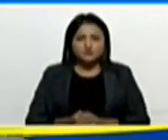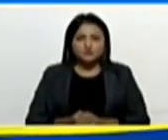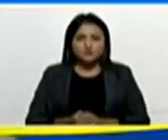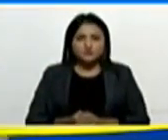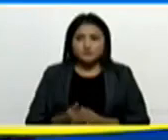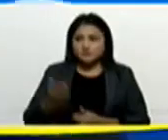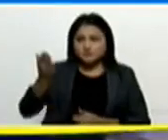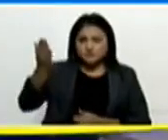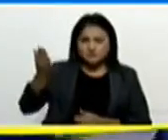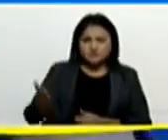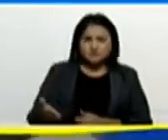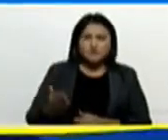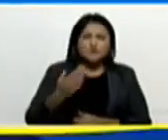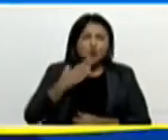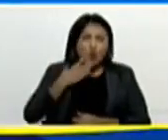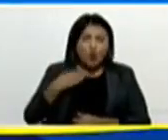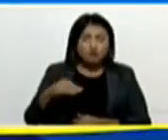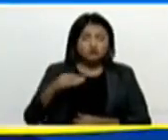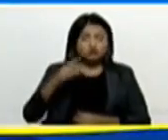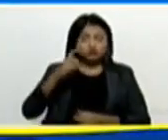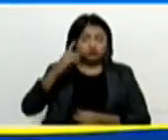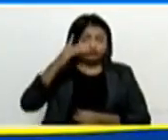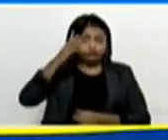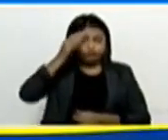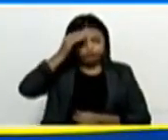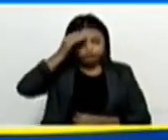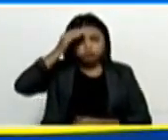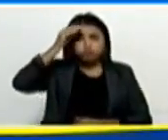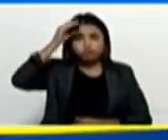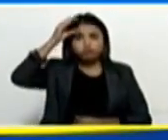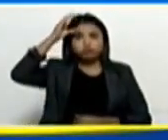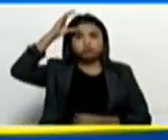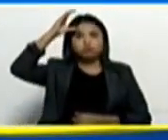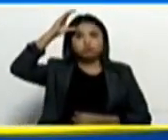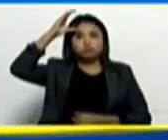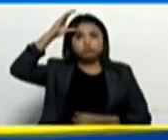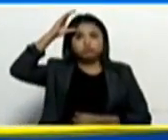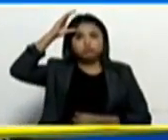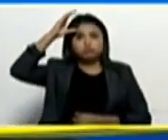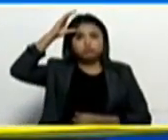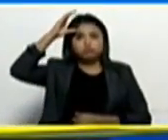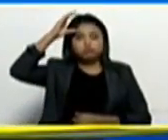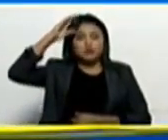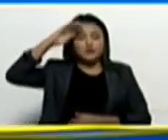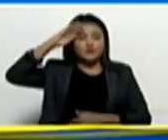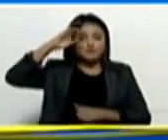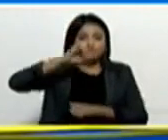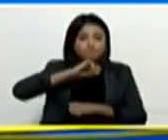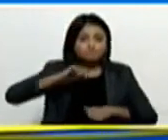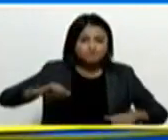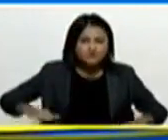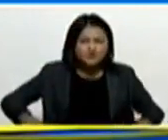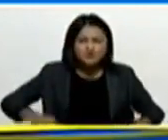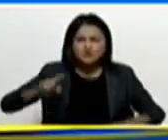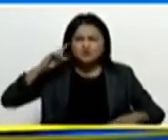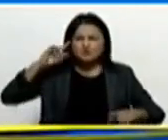joven formado en un ejército tuviera esa